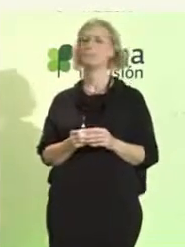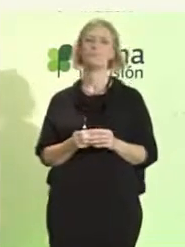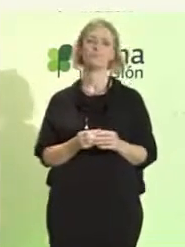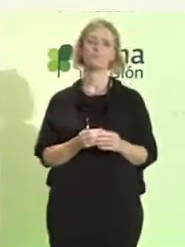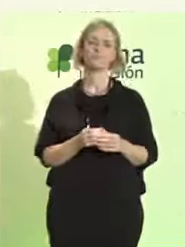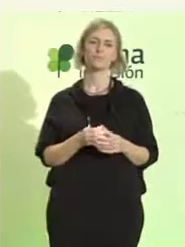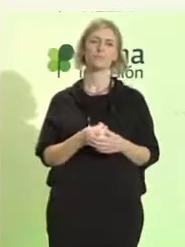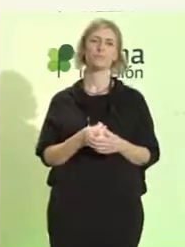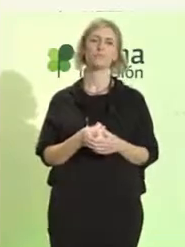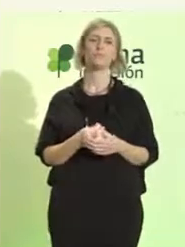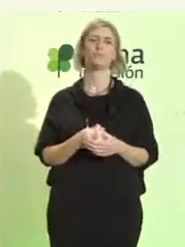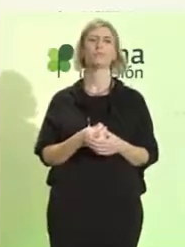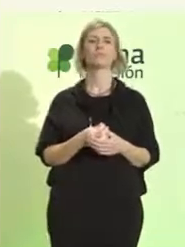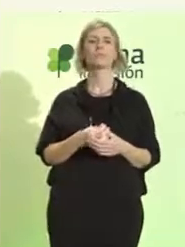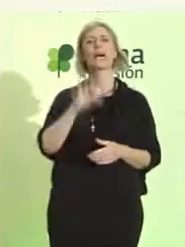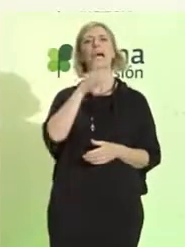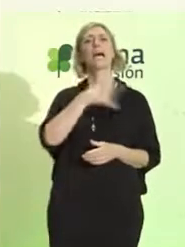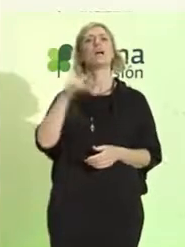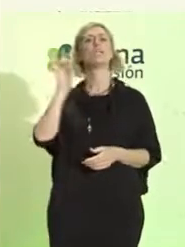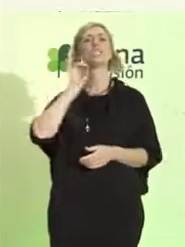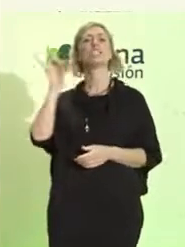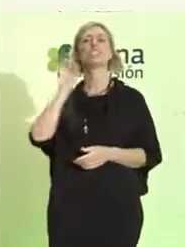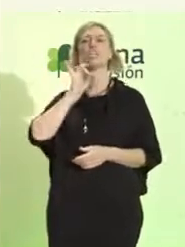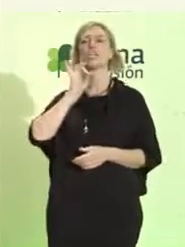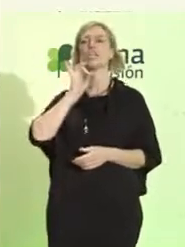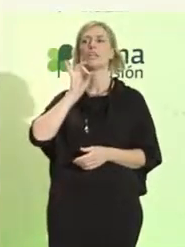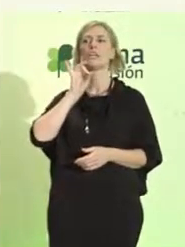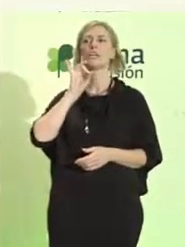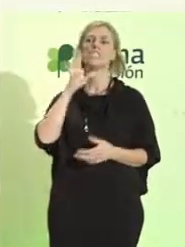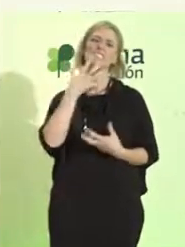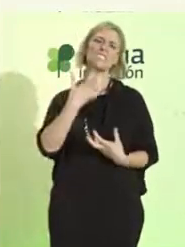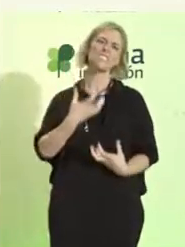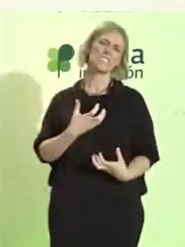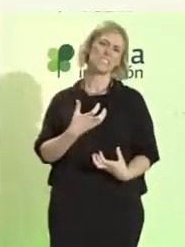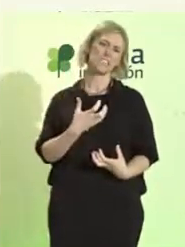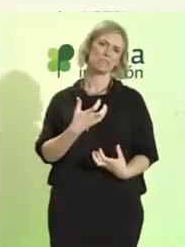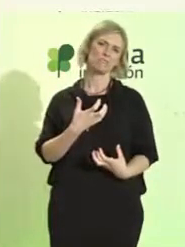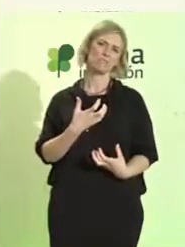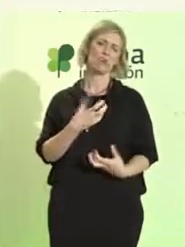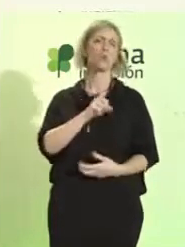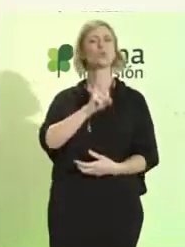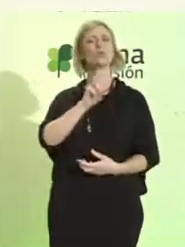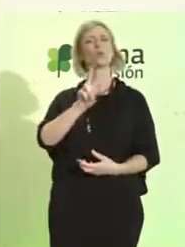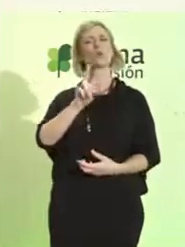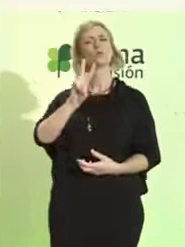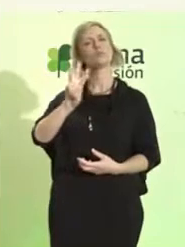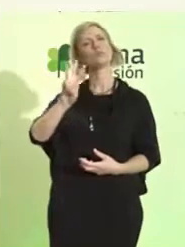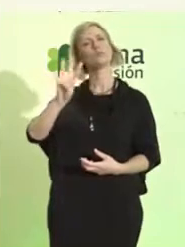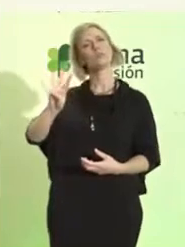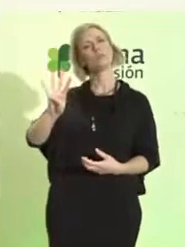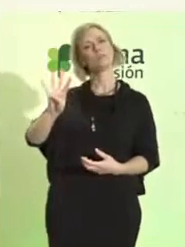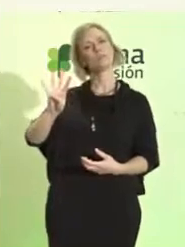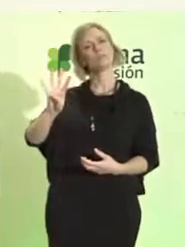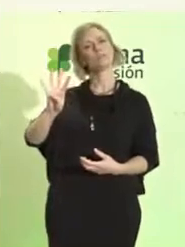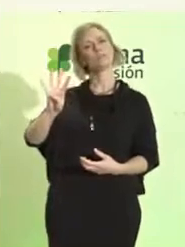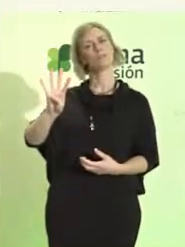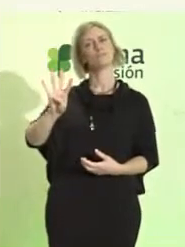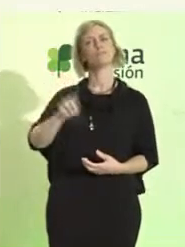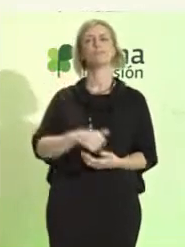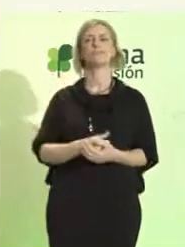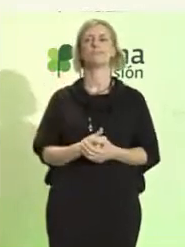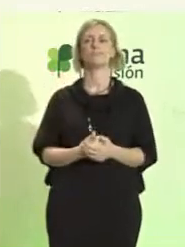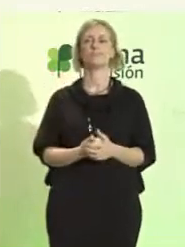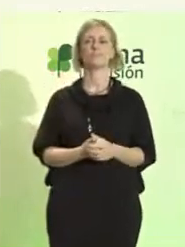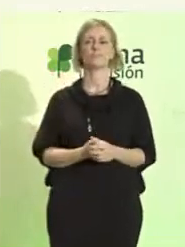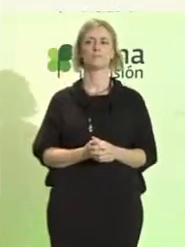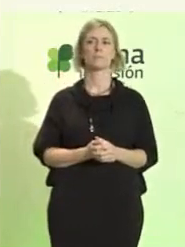Ahora vamos a hacer un sonido triste. Triste. Un, dos, tres...